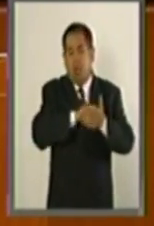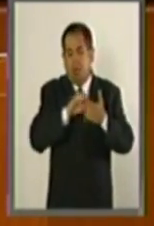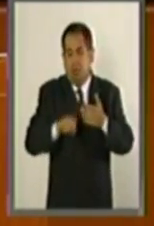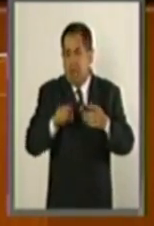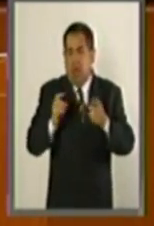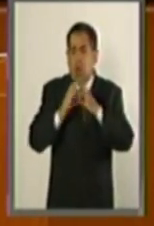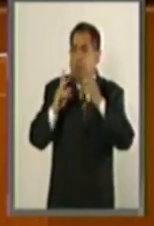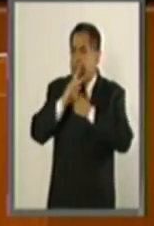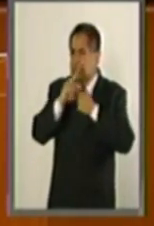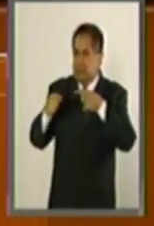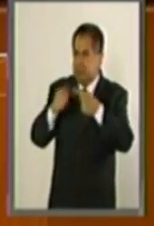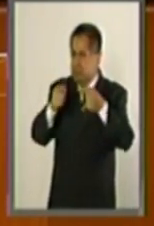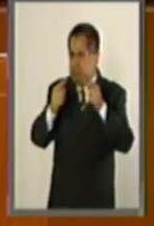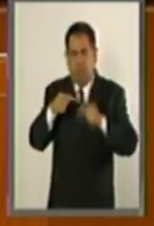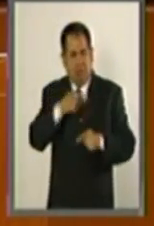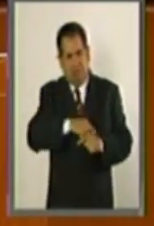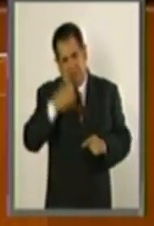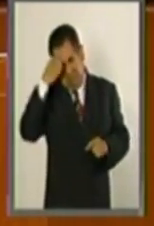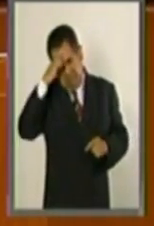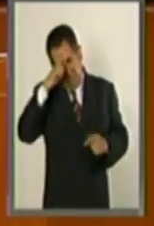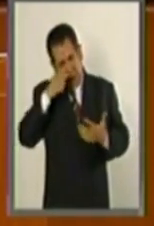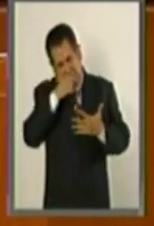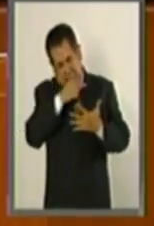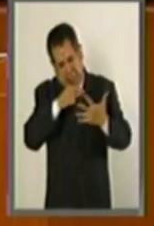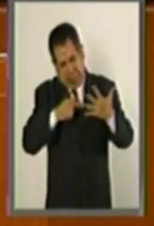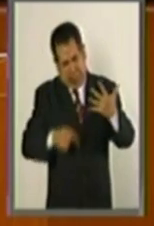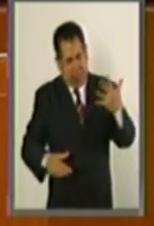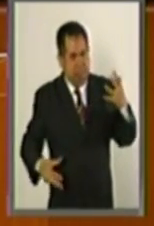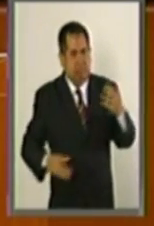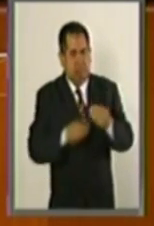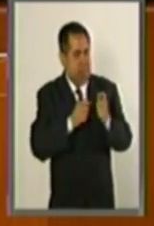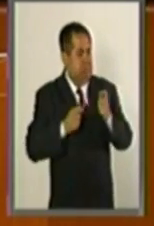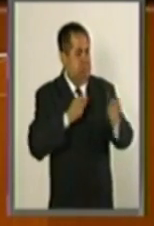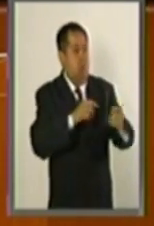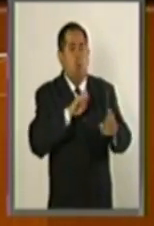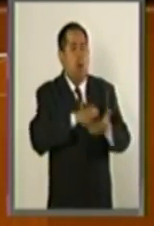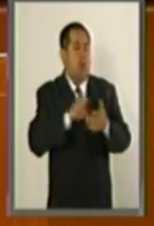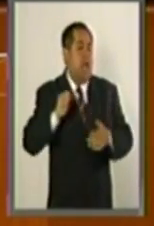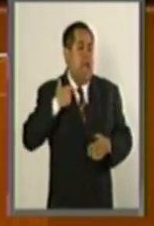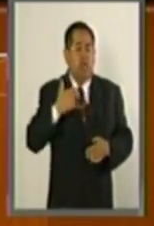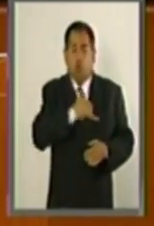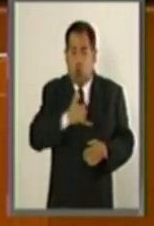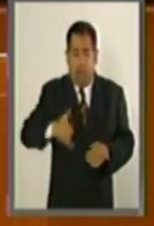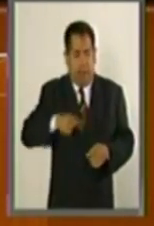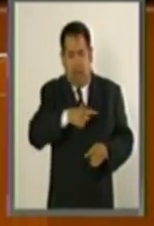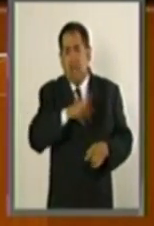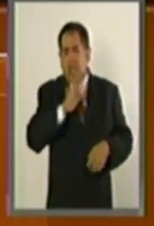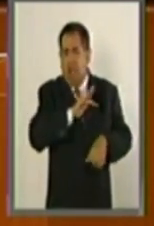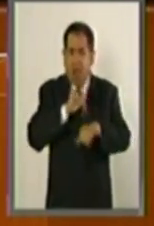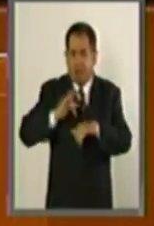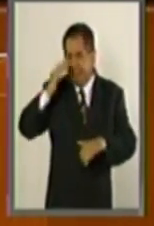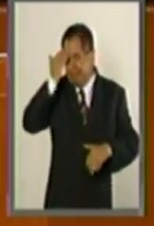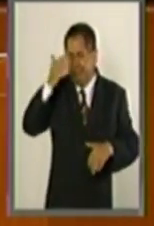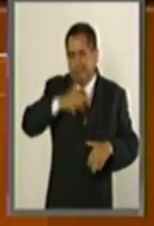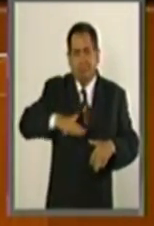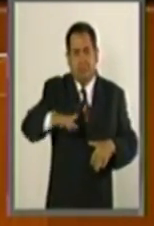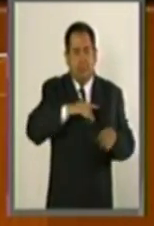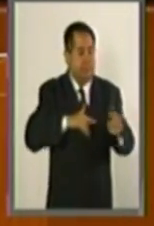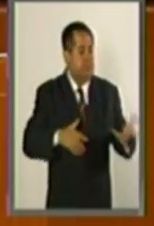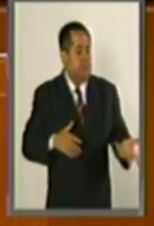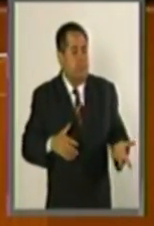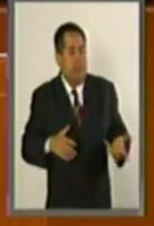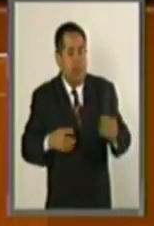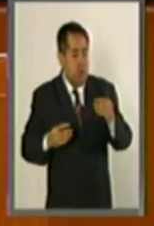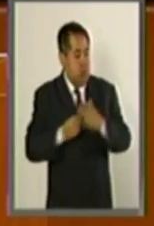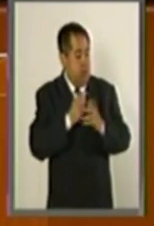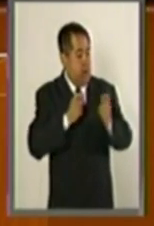conflictos y muchos otros más que tuvieron que ver en el caso como la ex Yugoslavia. Sin duda son un activo que en el